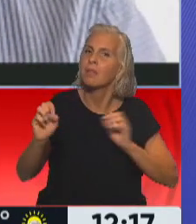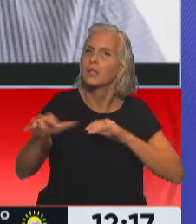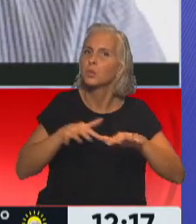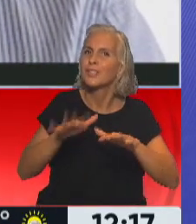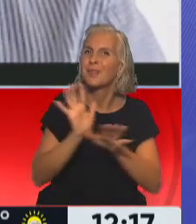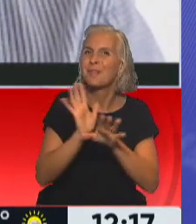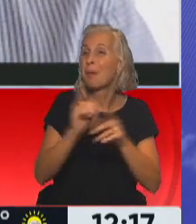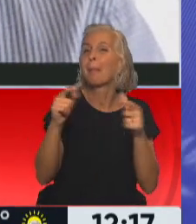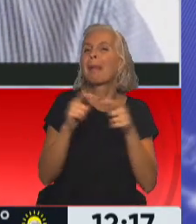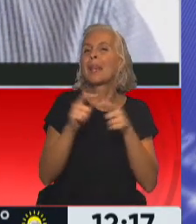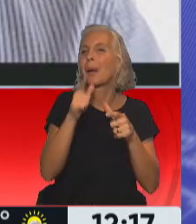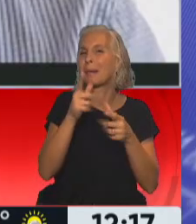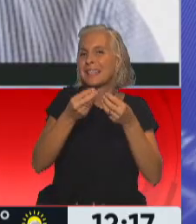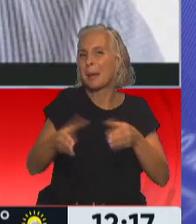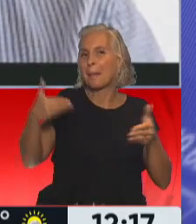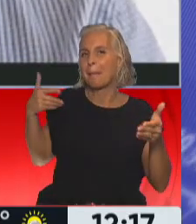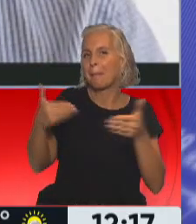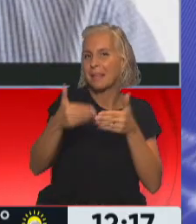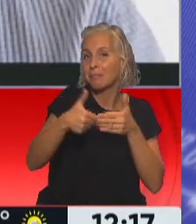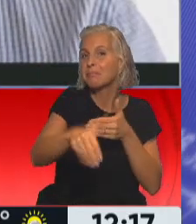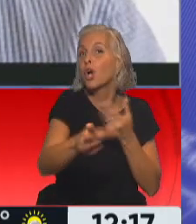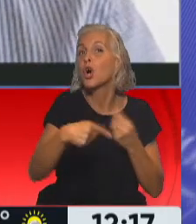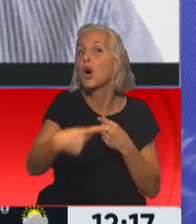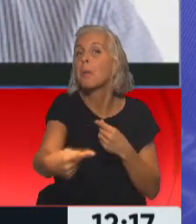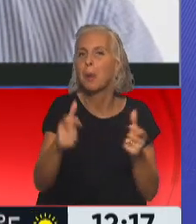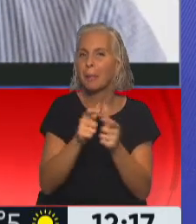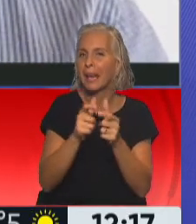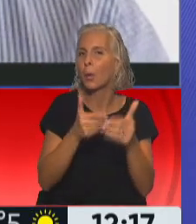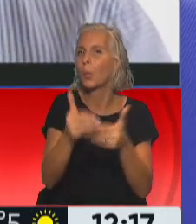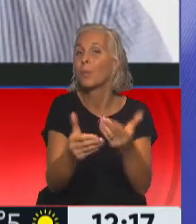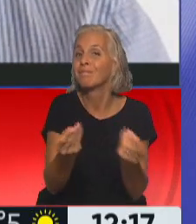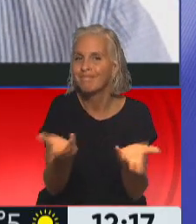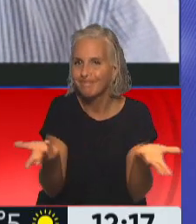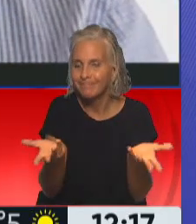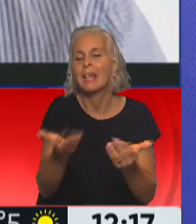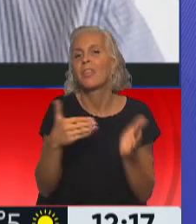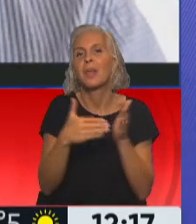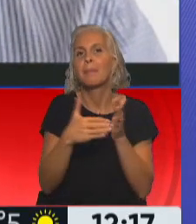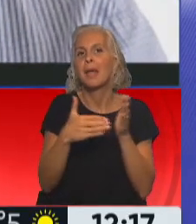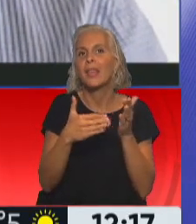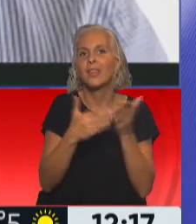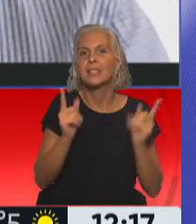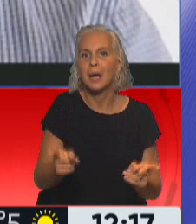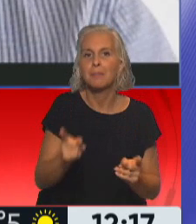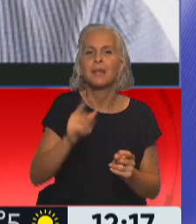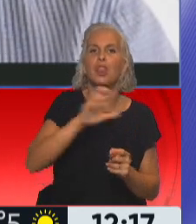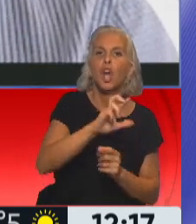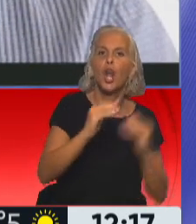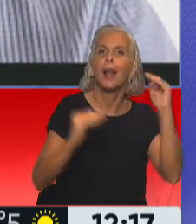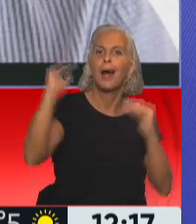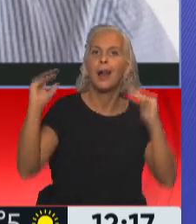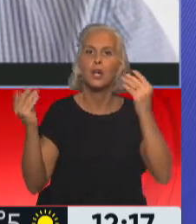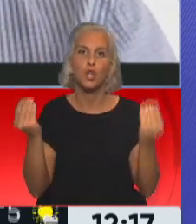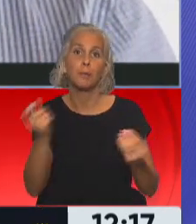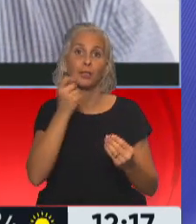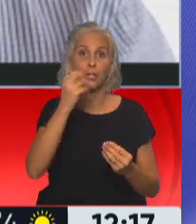película que acabas de arrancar hace un par de horas. O sea, vamos a tener que tener un poco de paciencia y ver cómo evoluciona eso. Va a depender mucho de cómo se comporte el dólar oficial. Si el